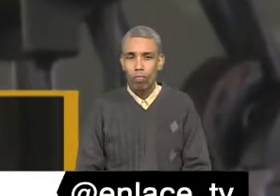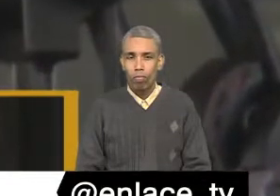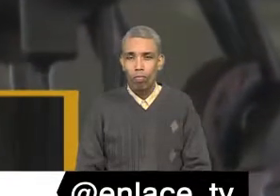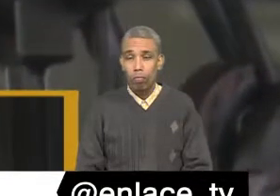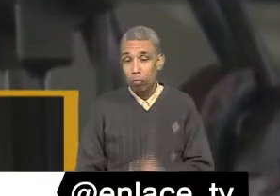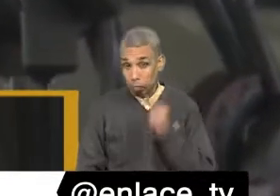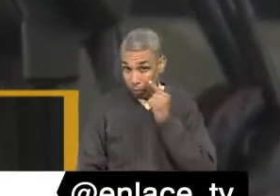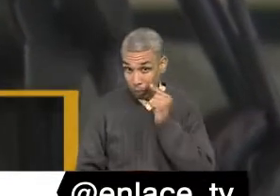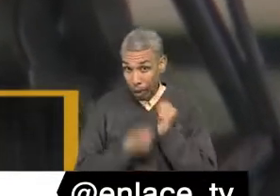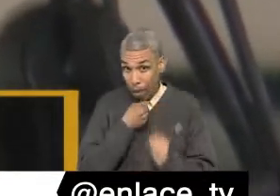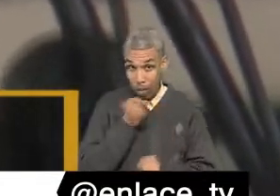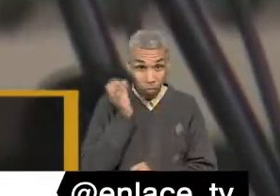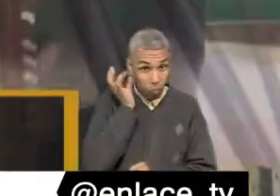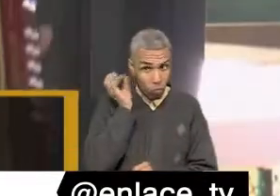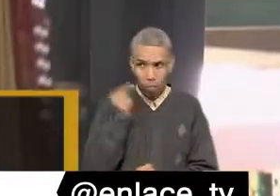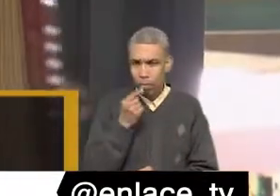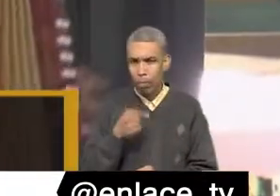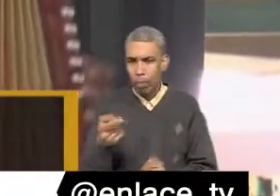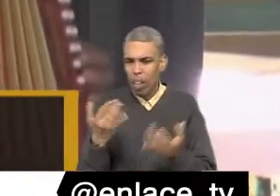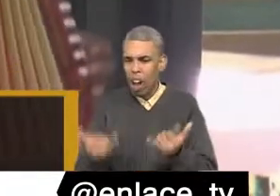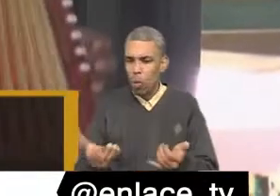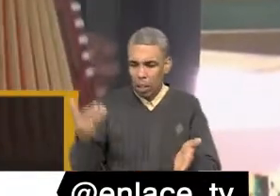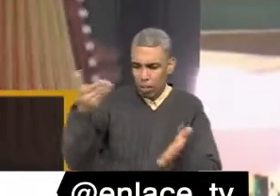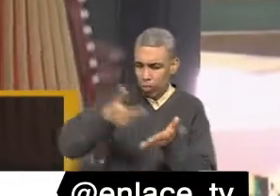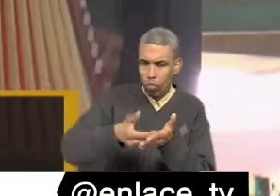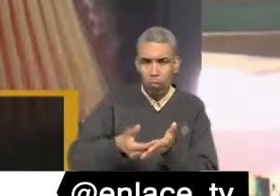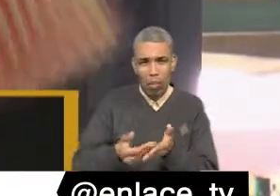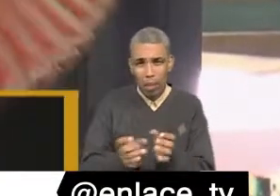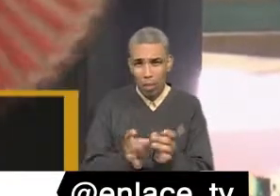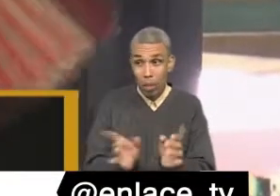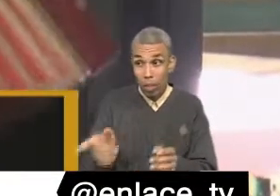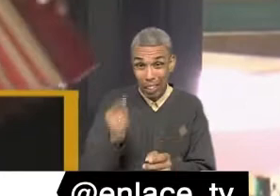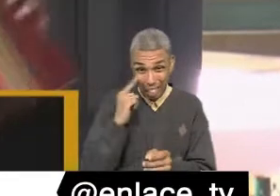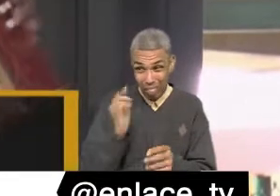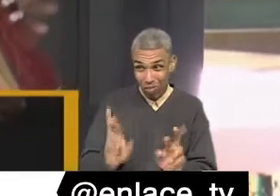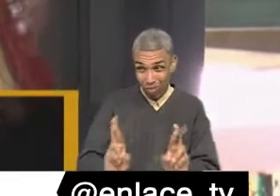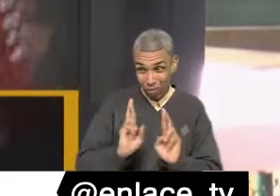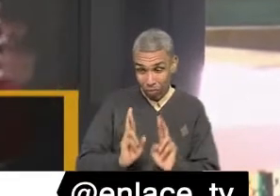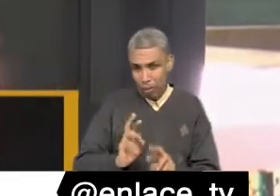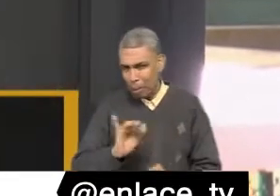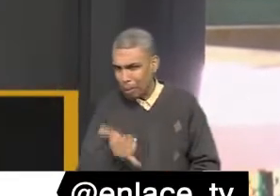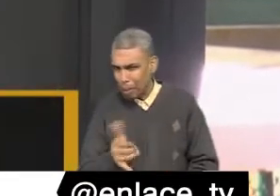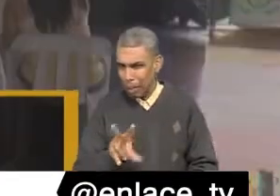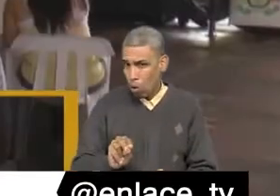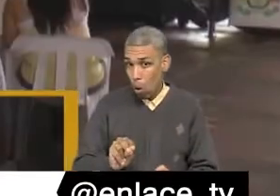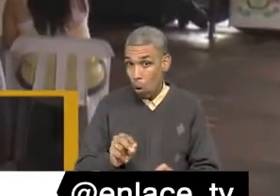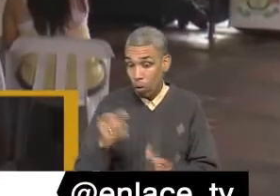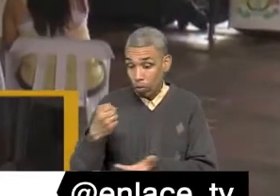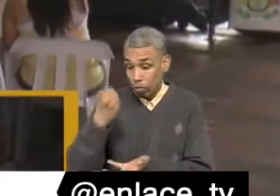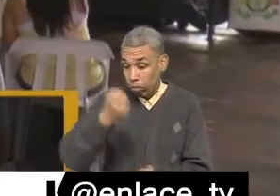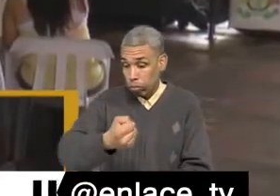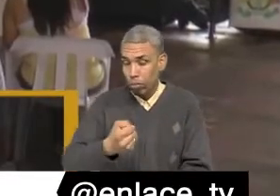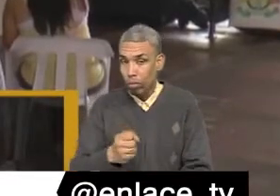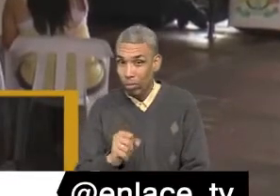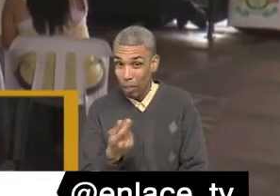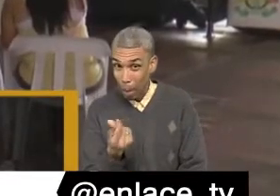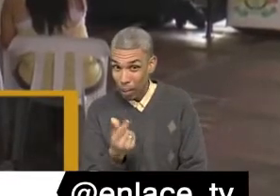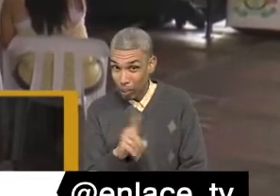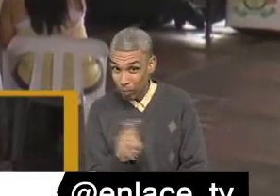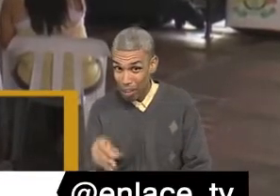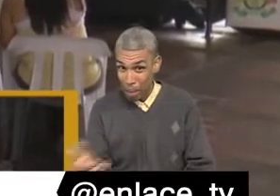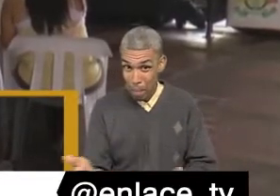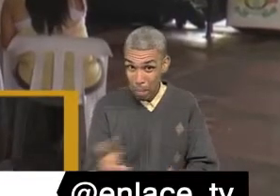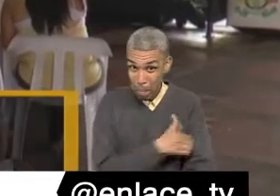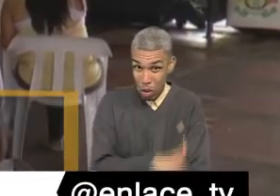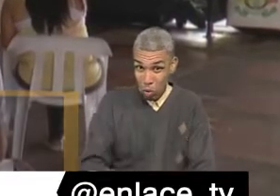Secretaría de Desarrollo, a la fecha el Comité del Festival Vallenato no ha confirmado si utilizarán estos recursos para comenzar con la organización y